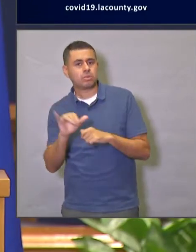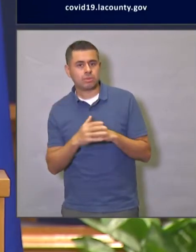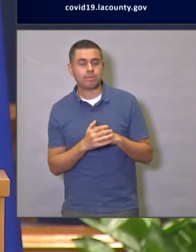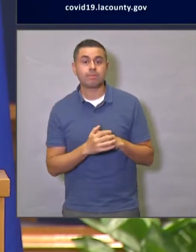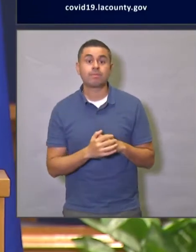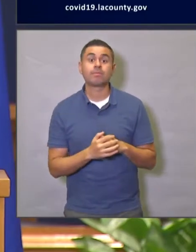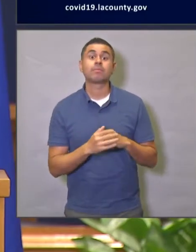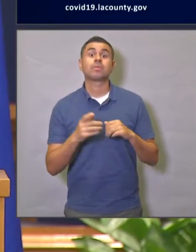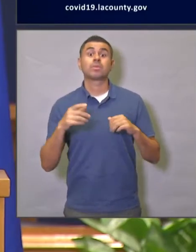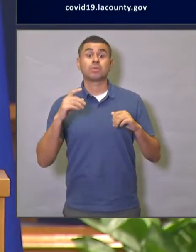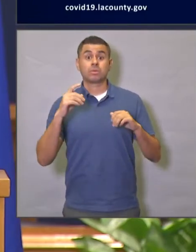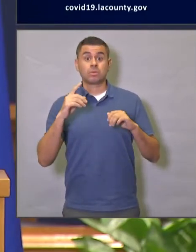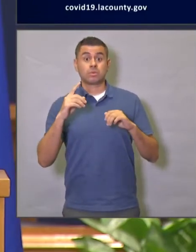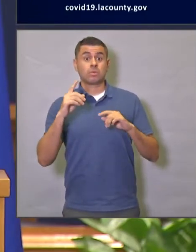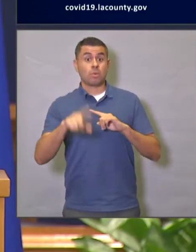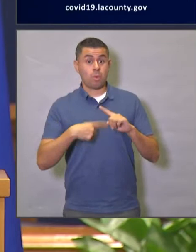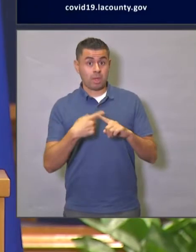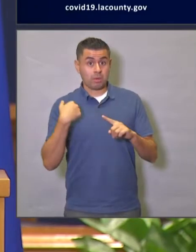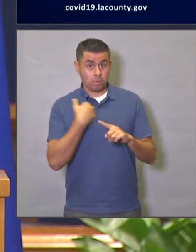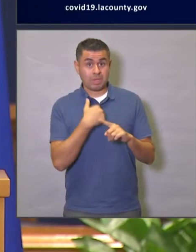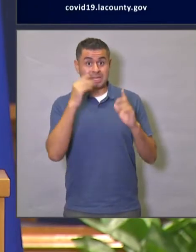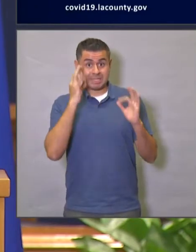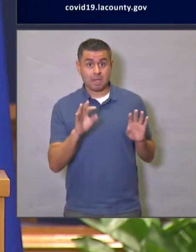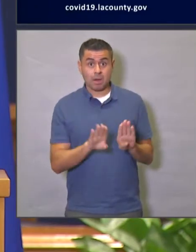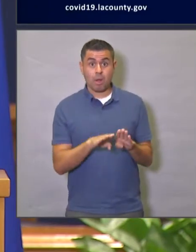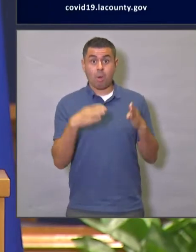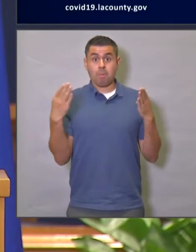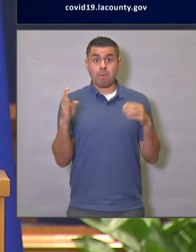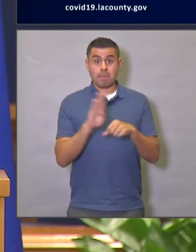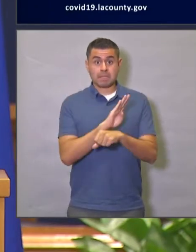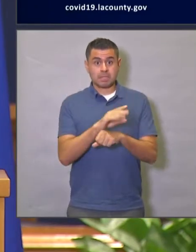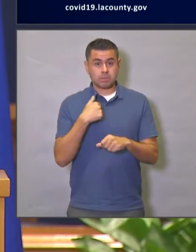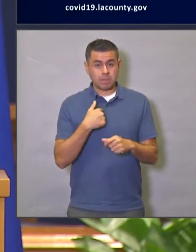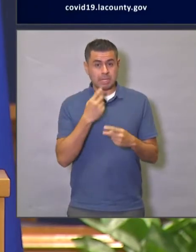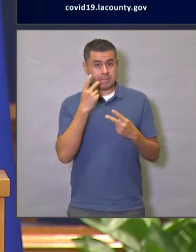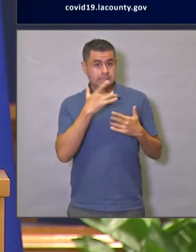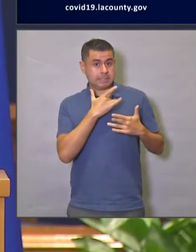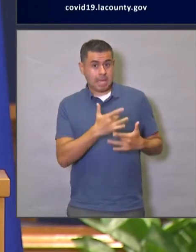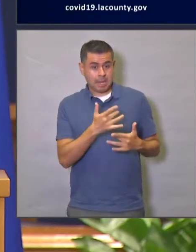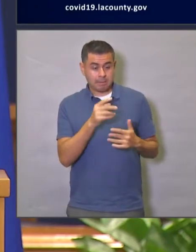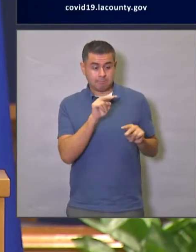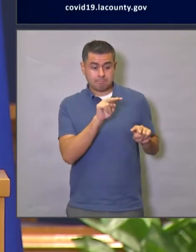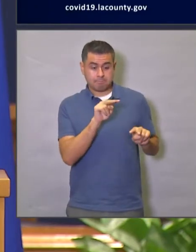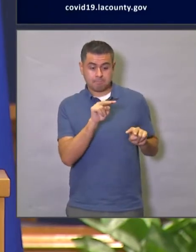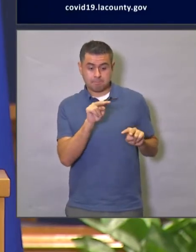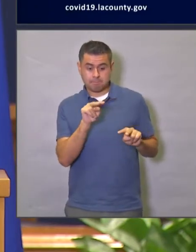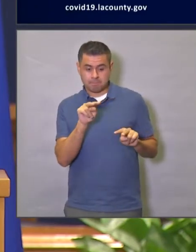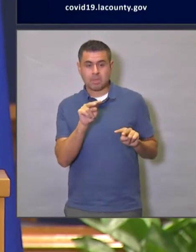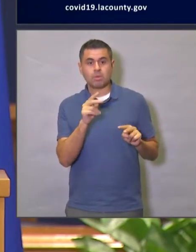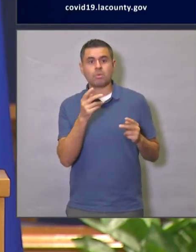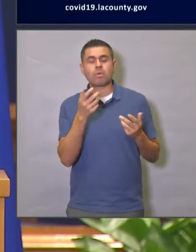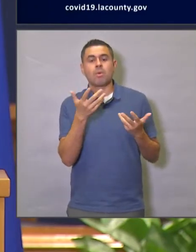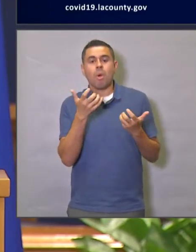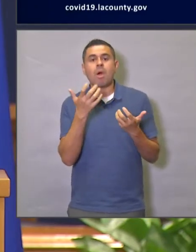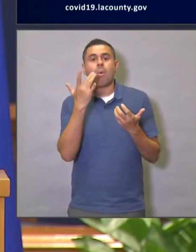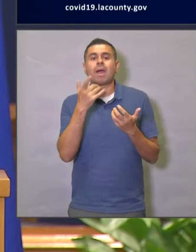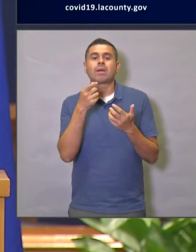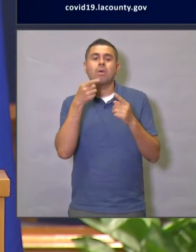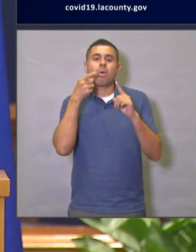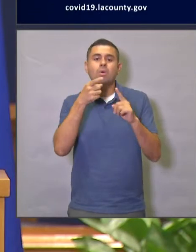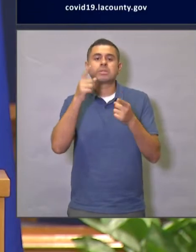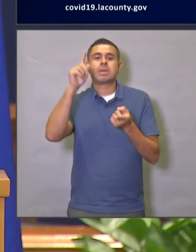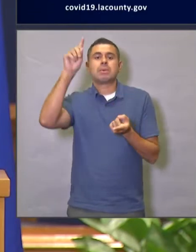sectores, estamos observando el impacto de las medidas para continuar frenando la propagación de COVID-19.